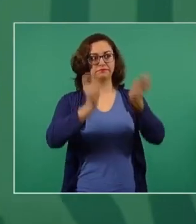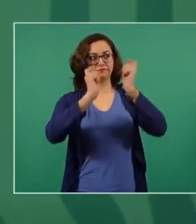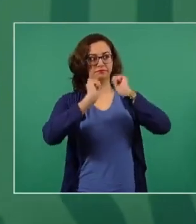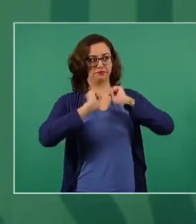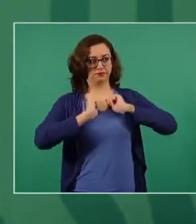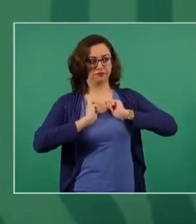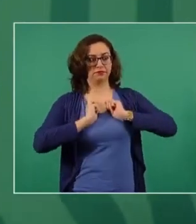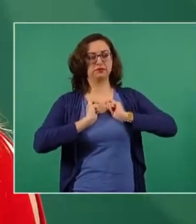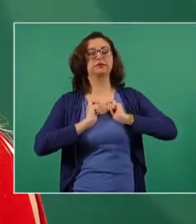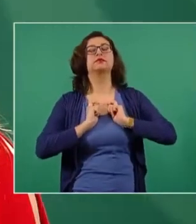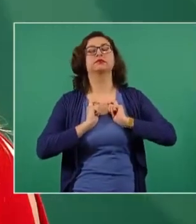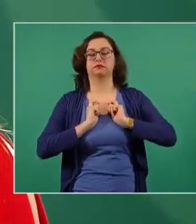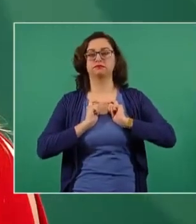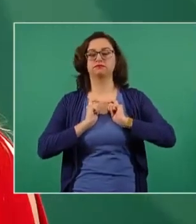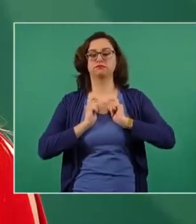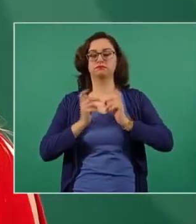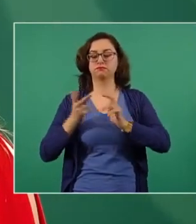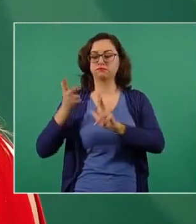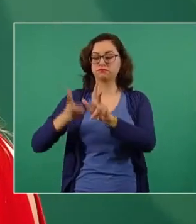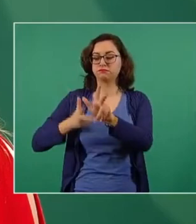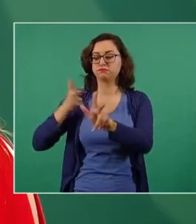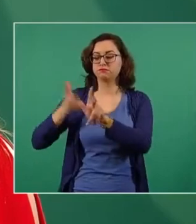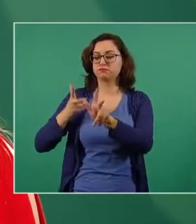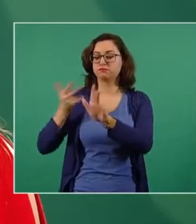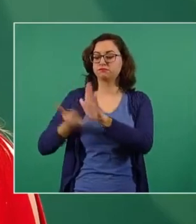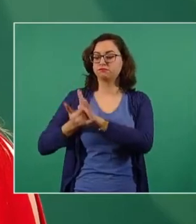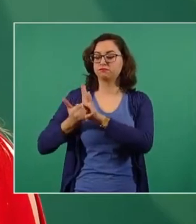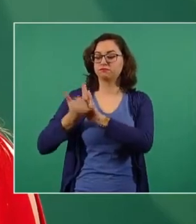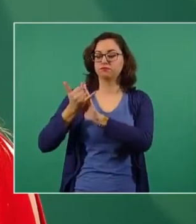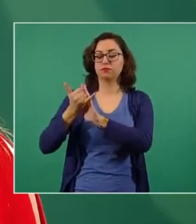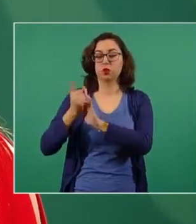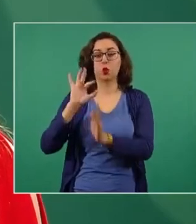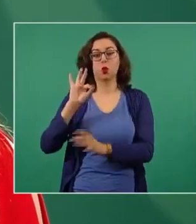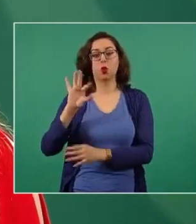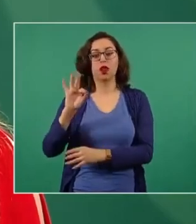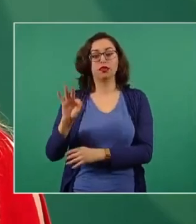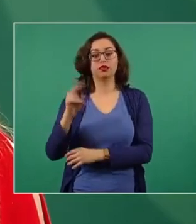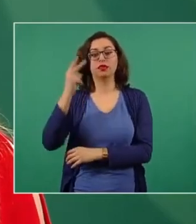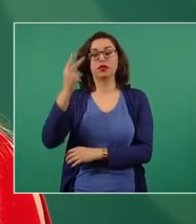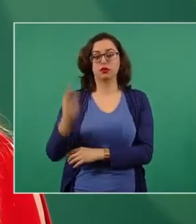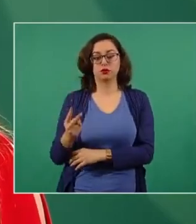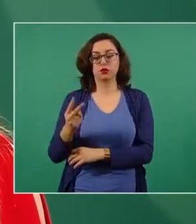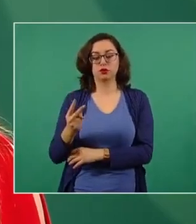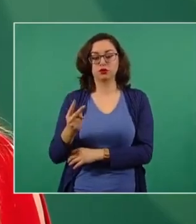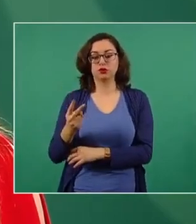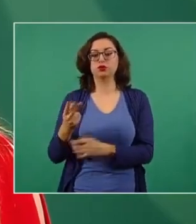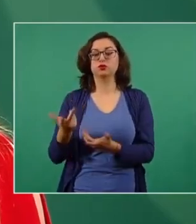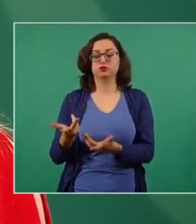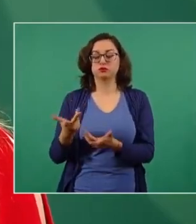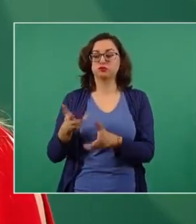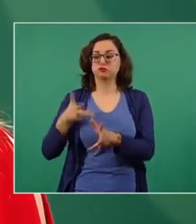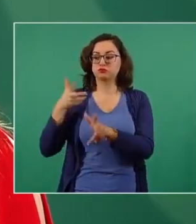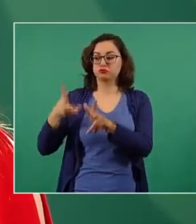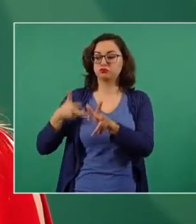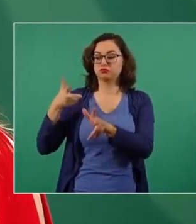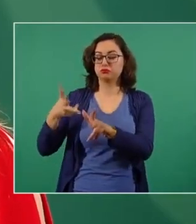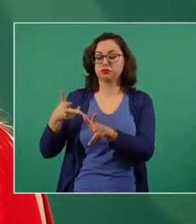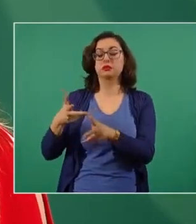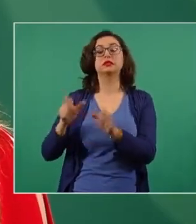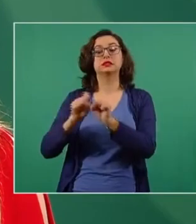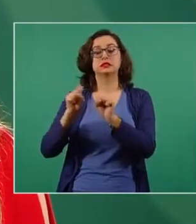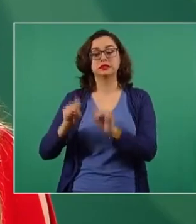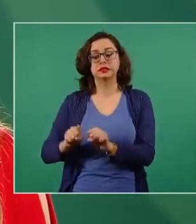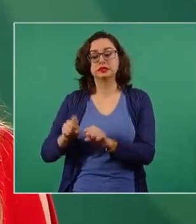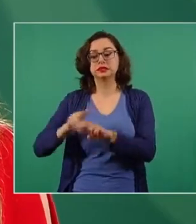Fonatur para la construcción de los primeros 42 trenes, los sistemas ferroviarios, talleres